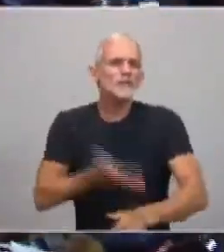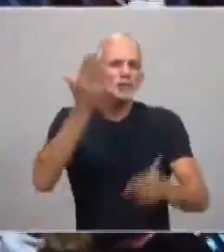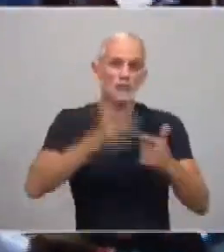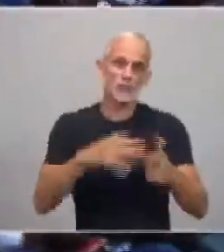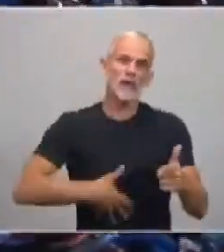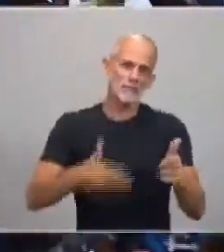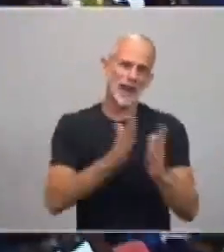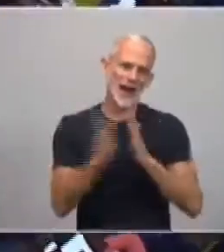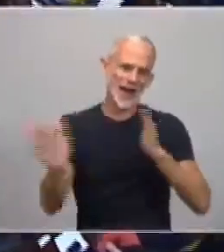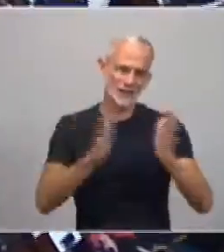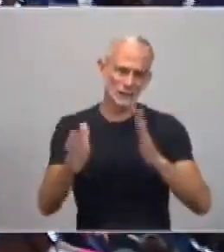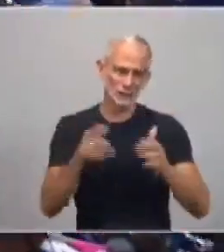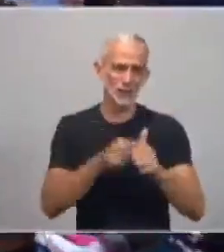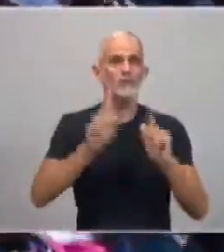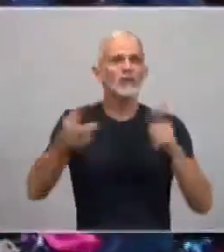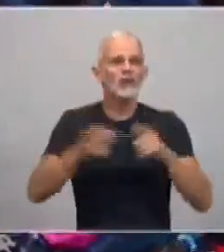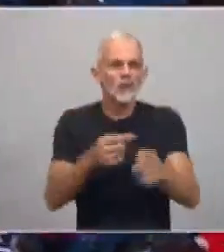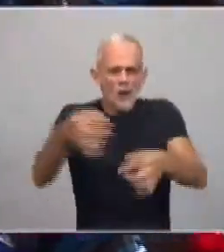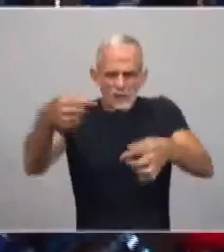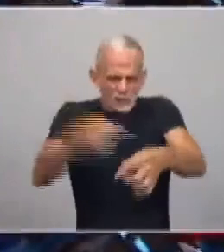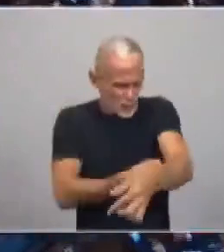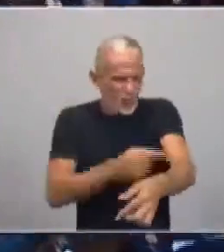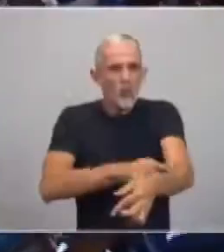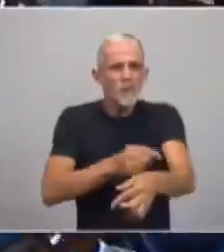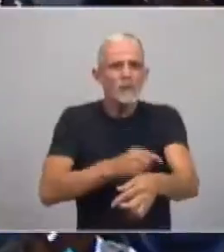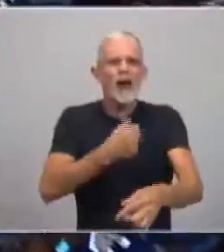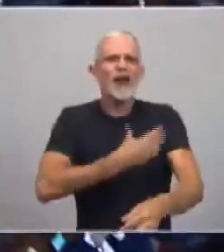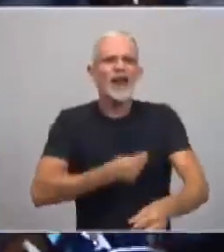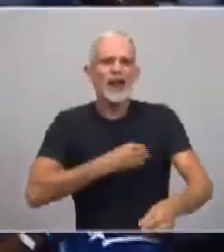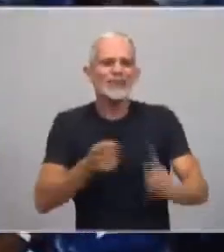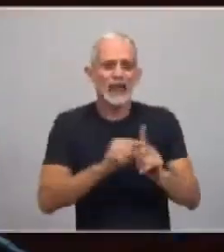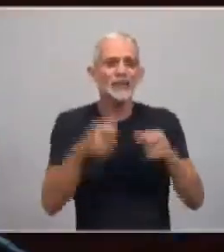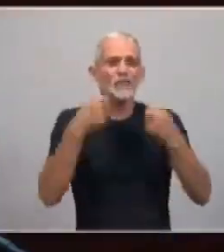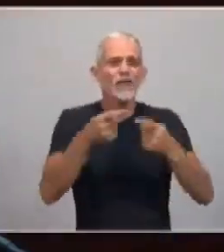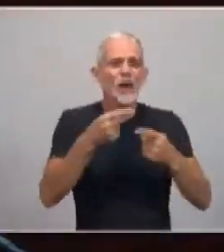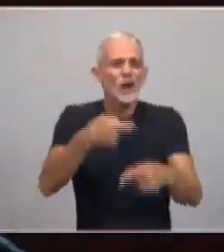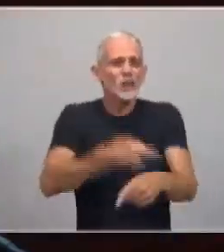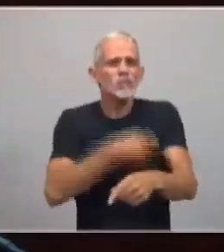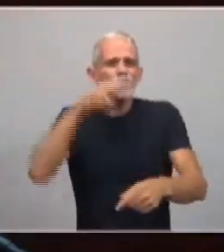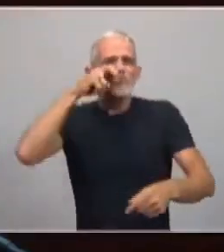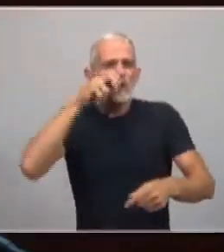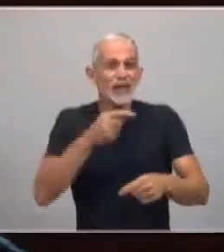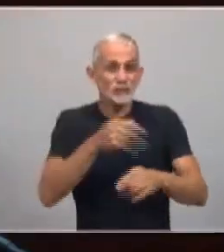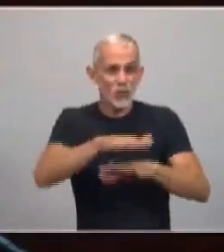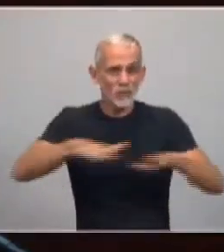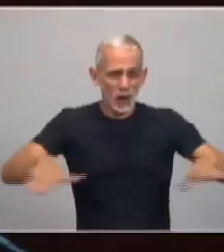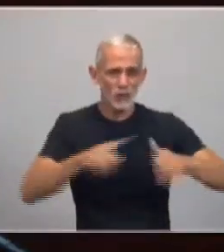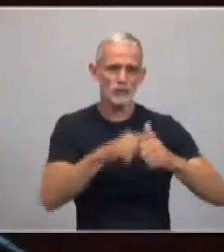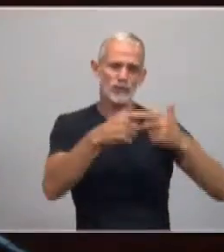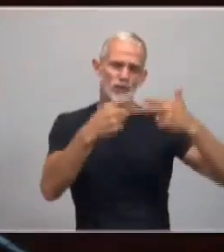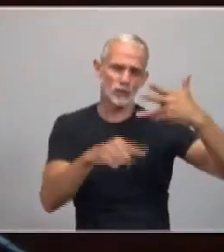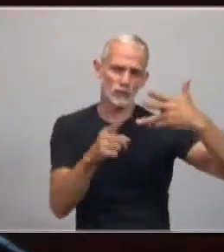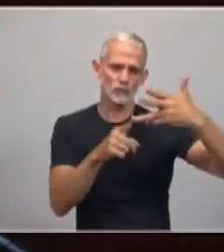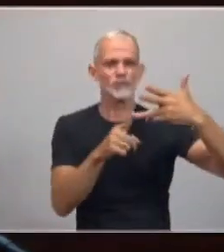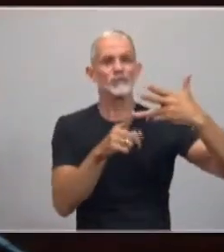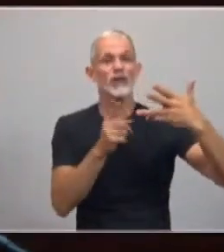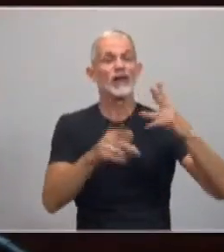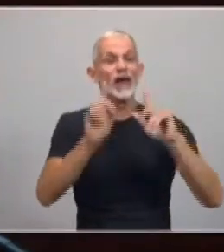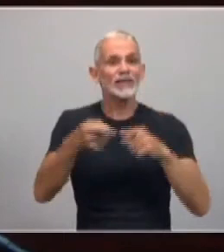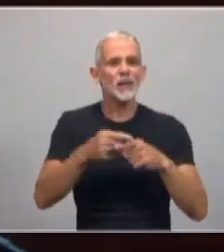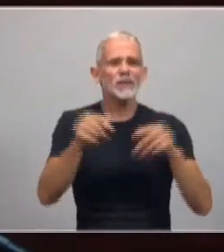el embarazo, cánulas de alto flujo en lactantes para soporte respiratorio pediátrico, medicación e